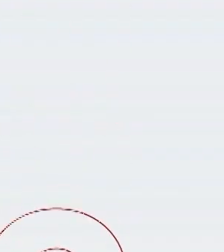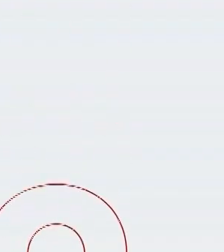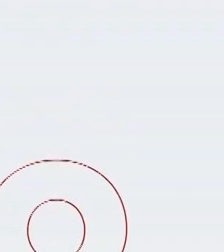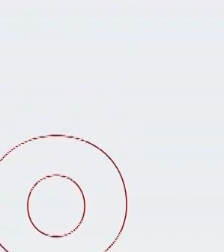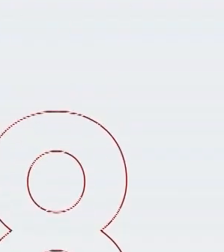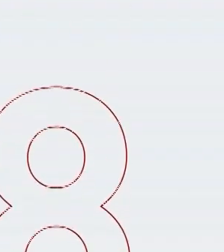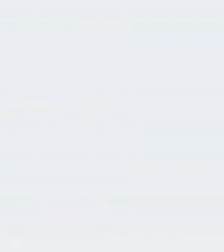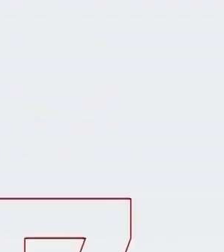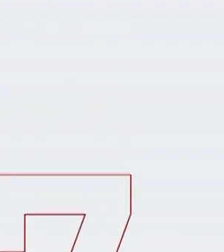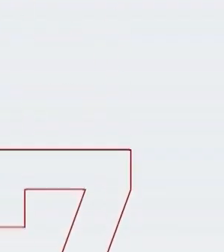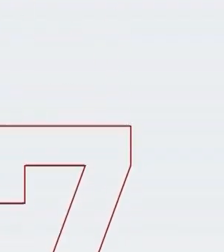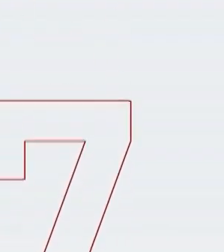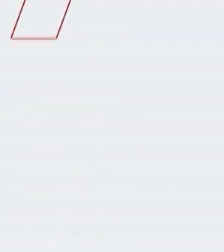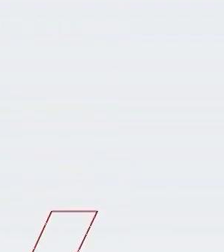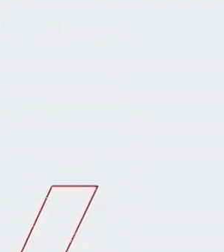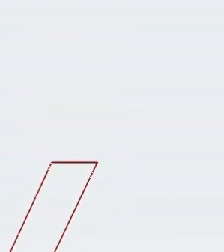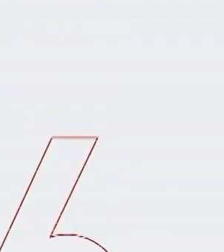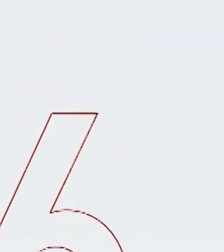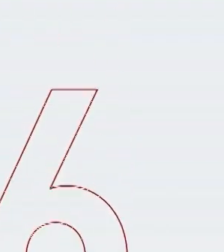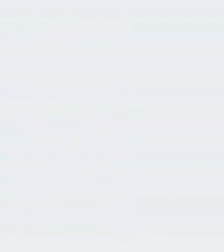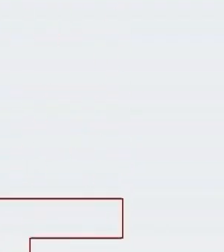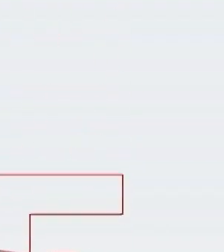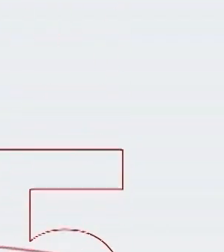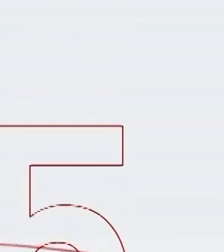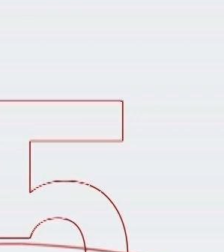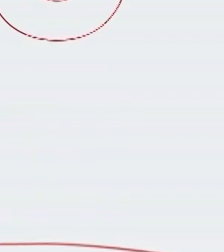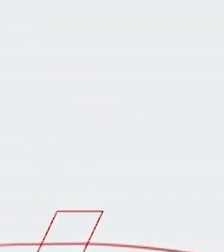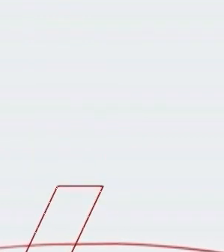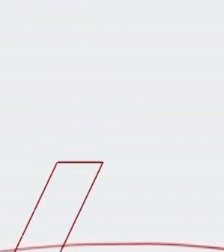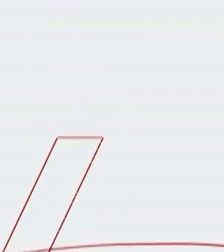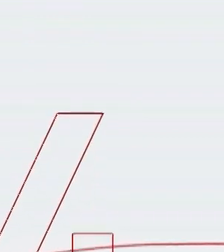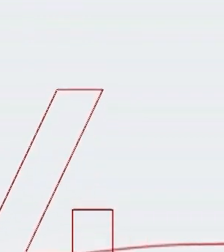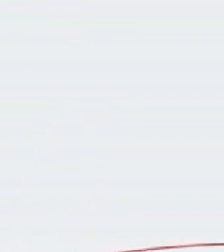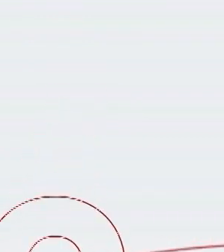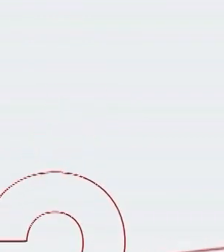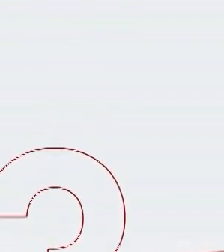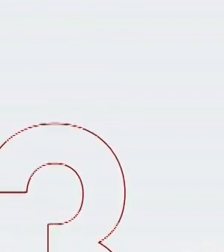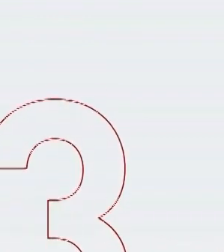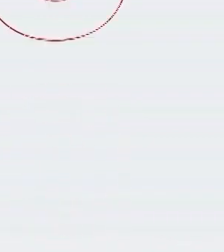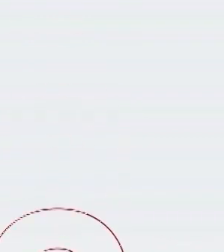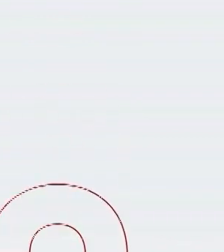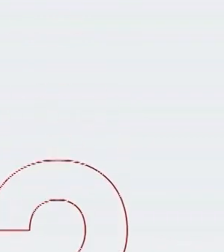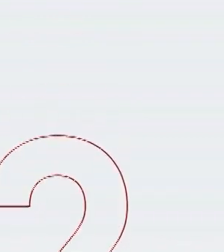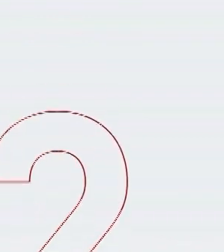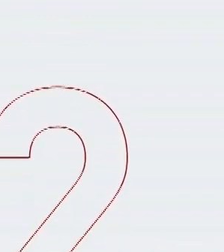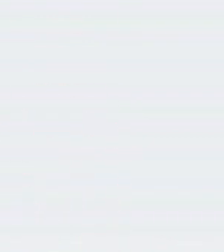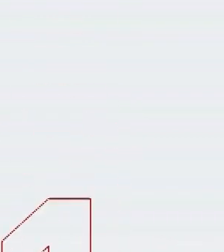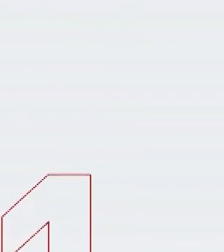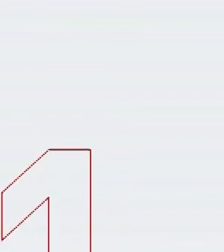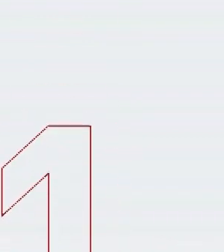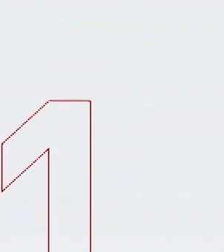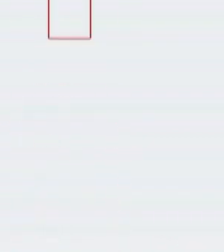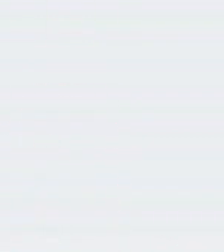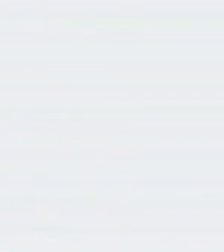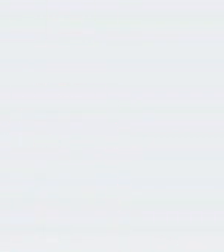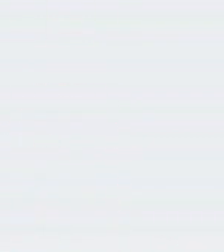on a mission. I'm paying dues, I'm in position, I'm staying up, it's getting late. You're doing good, I'm doing